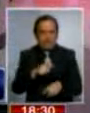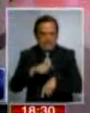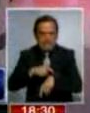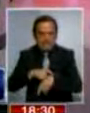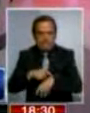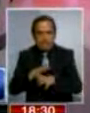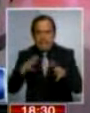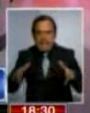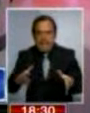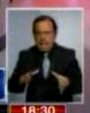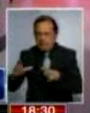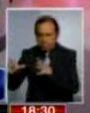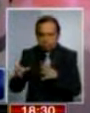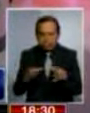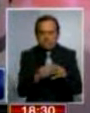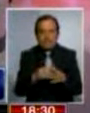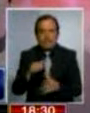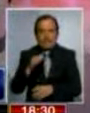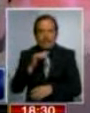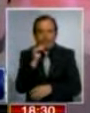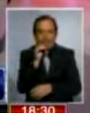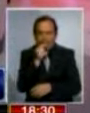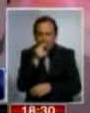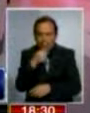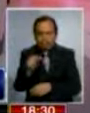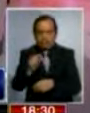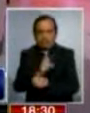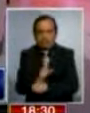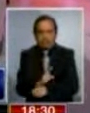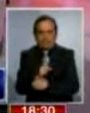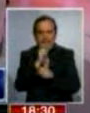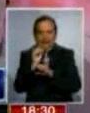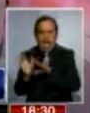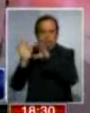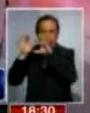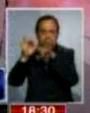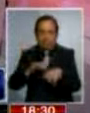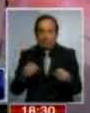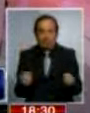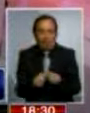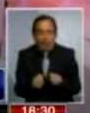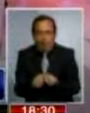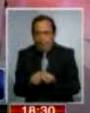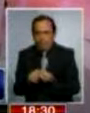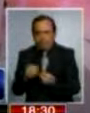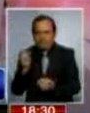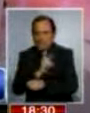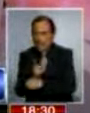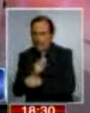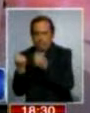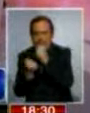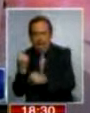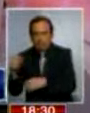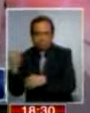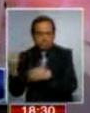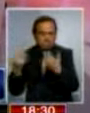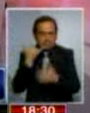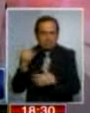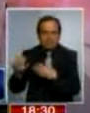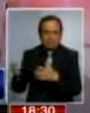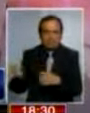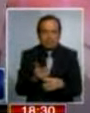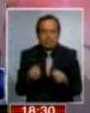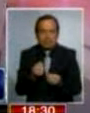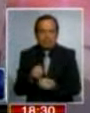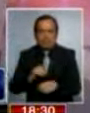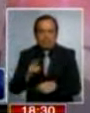para hacer esta evacuación. En Iquique la ola iba a llegar más rápido, o sea, no había el tiempo para movilizar los vehículos que deberían haber estado. La capacidad de reacción